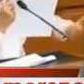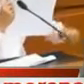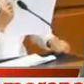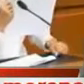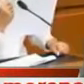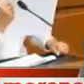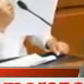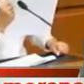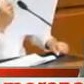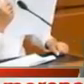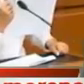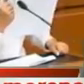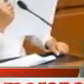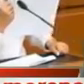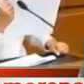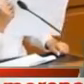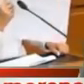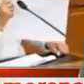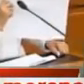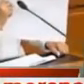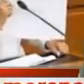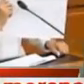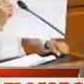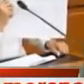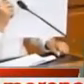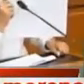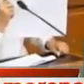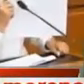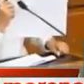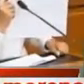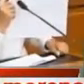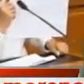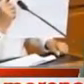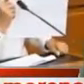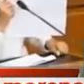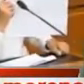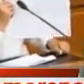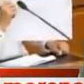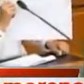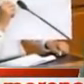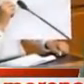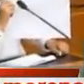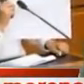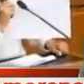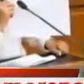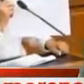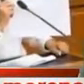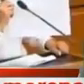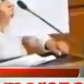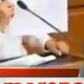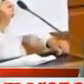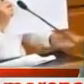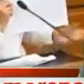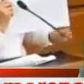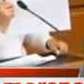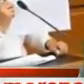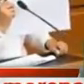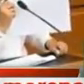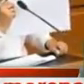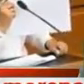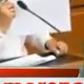que nosotros nos regimos, y resulta que el precio de gas pues no ha subido.